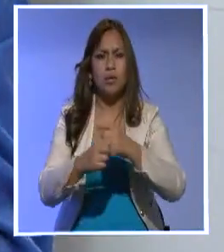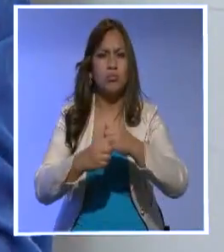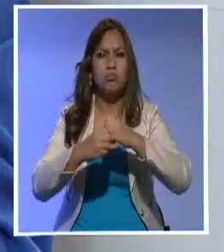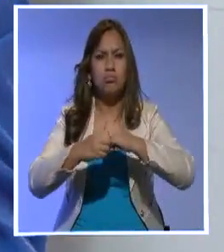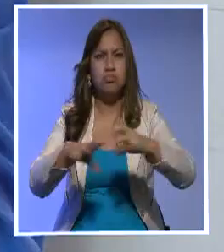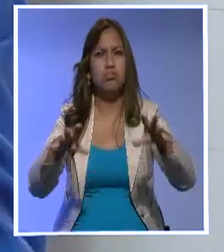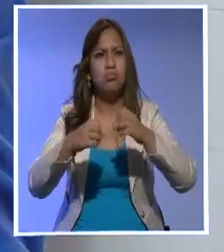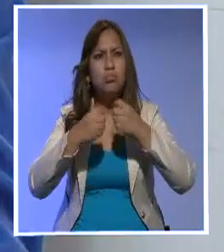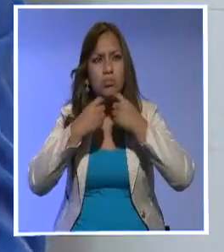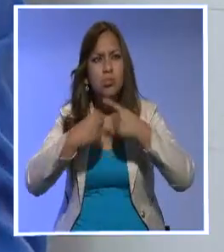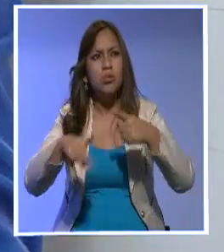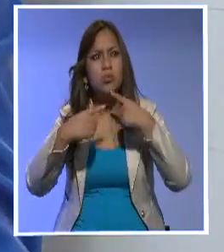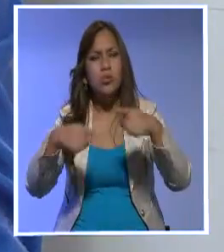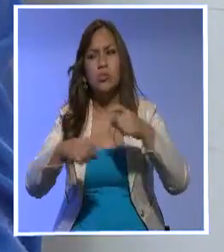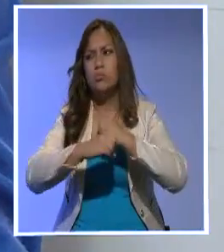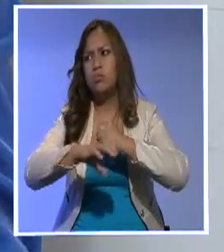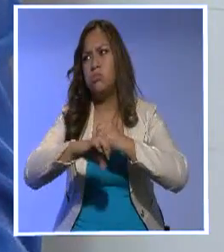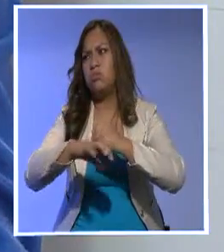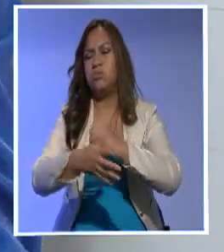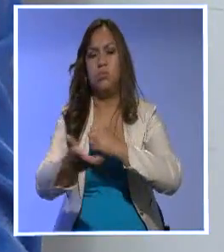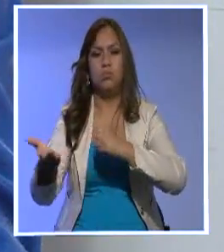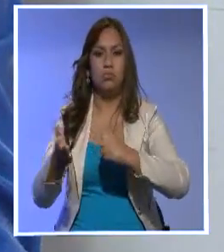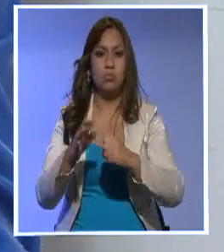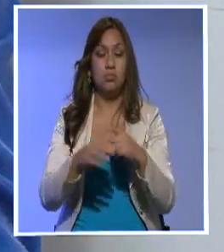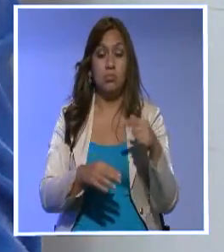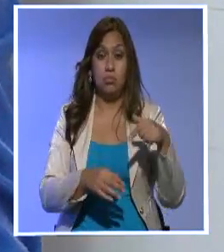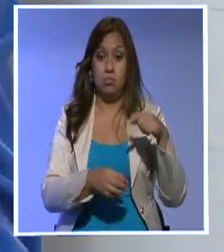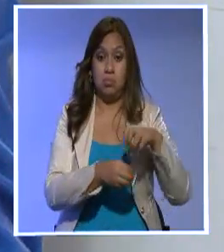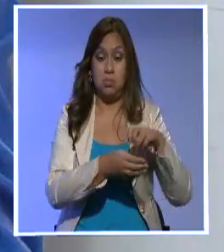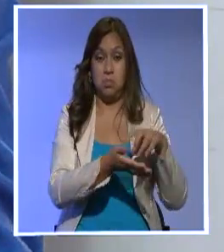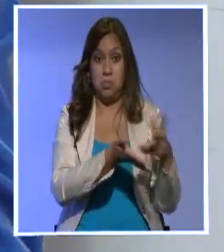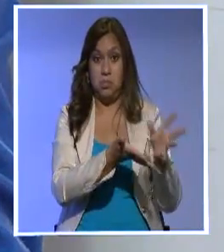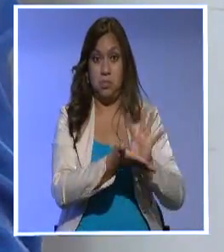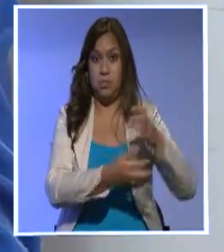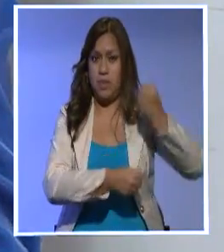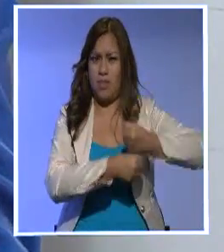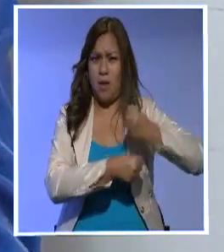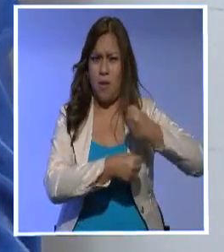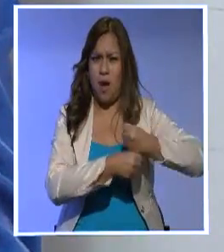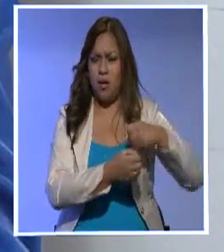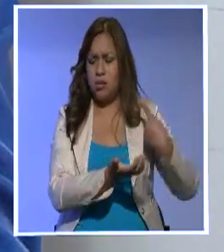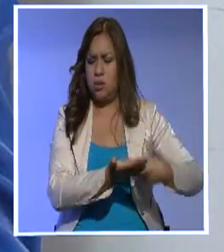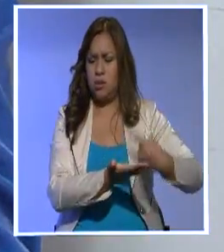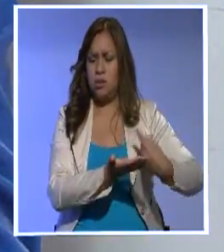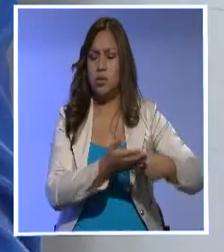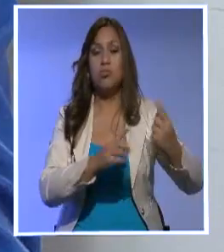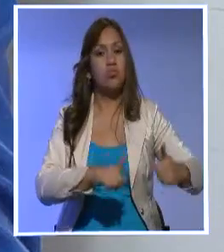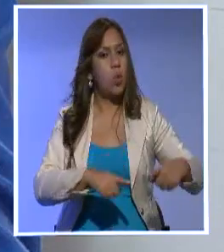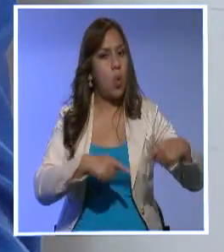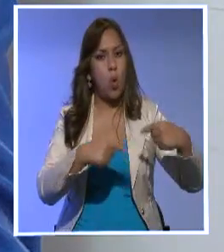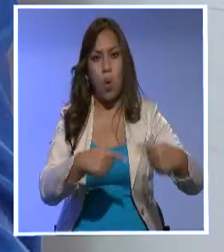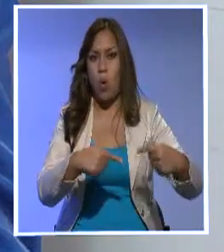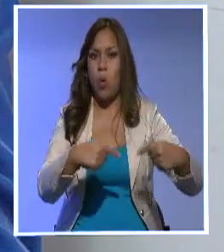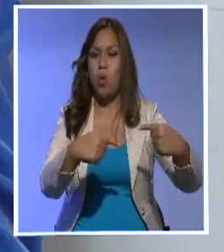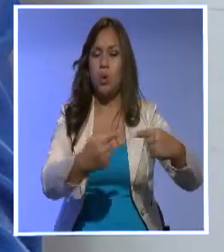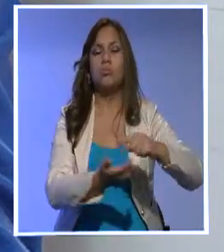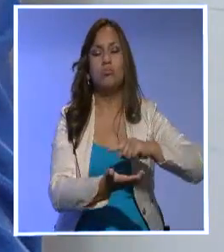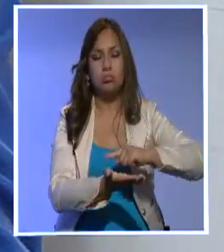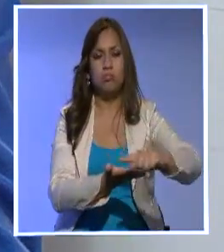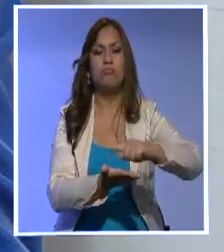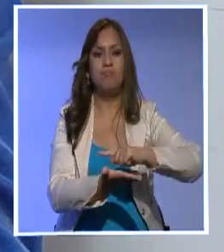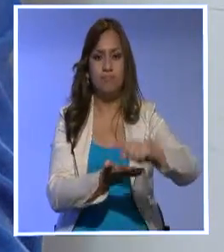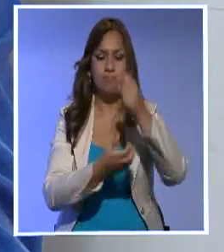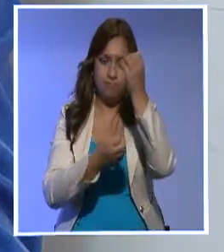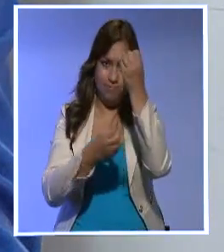importante sobre la función legislativa y sus tareas de todos los días sus tareas semanales en este caso gracias